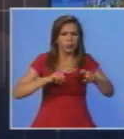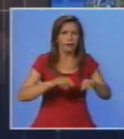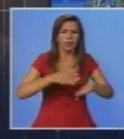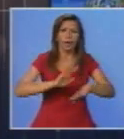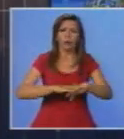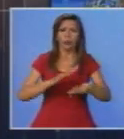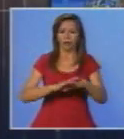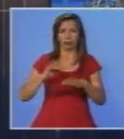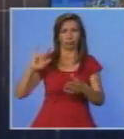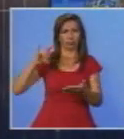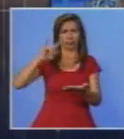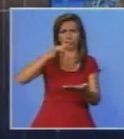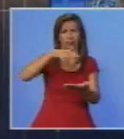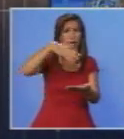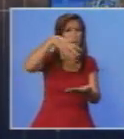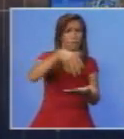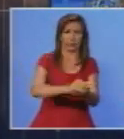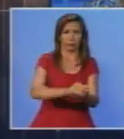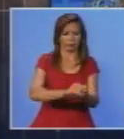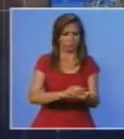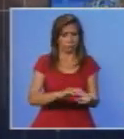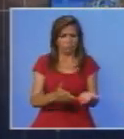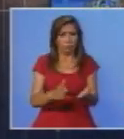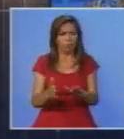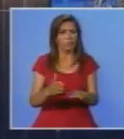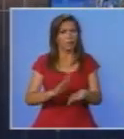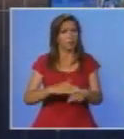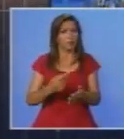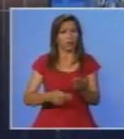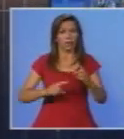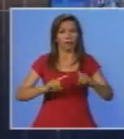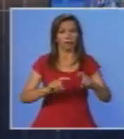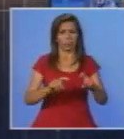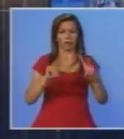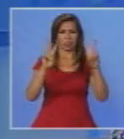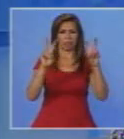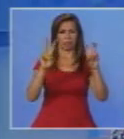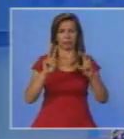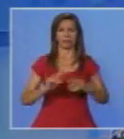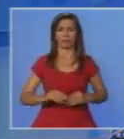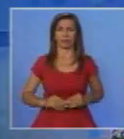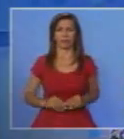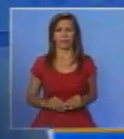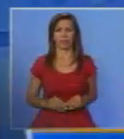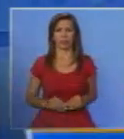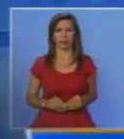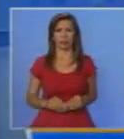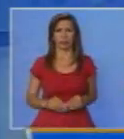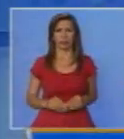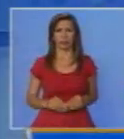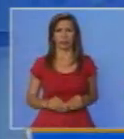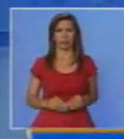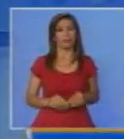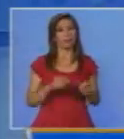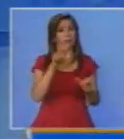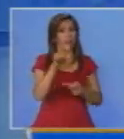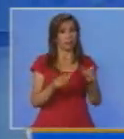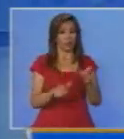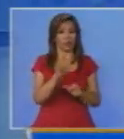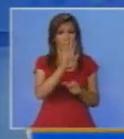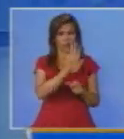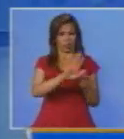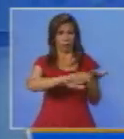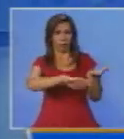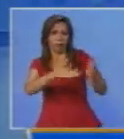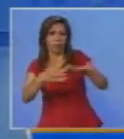las causas del accidente de la avioneta y con este tema empezamos este noticiero. Así es, los cuerpos de los 5